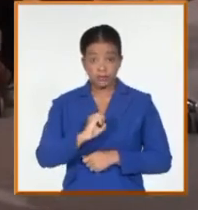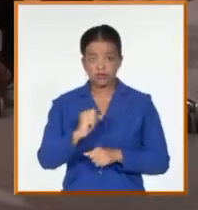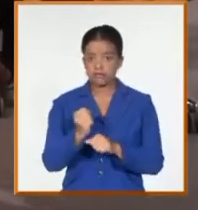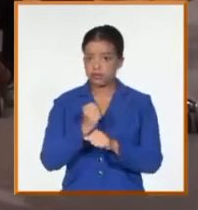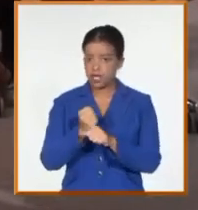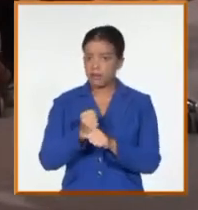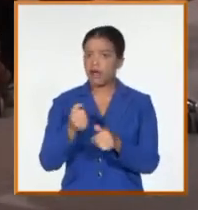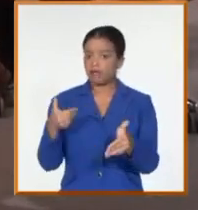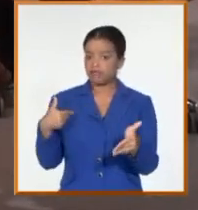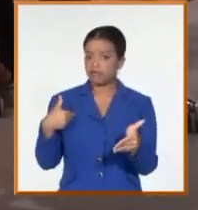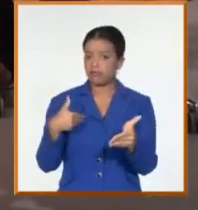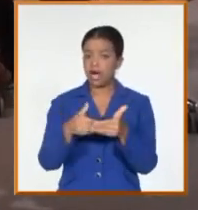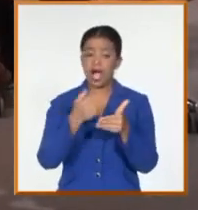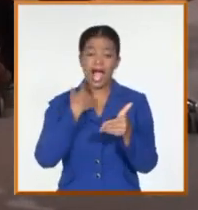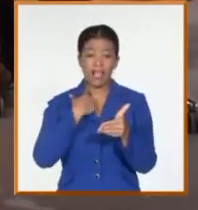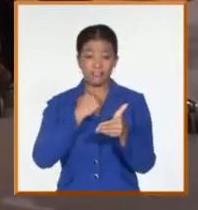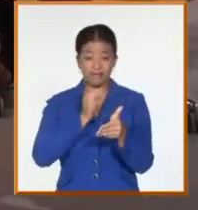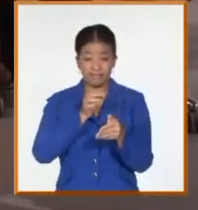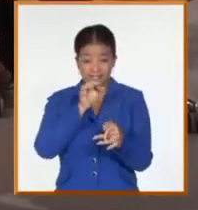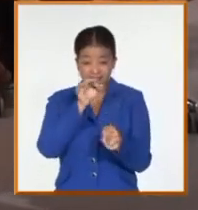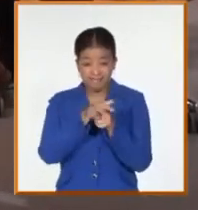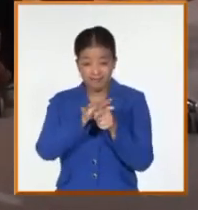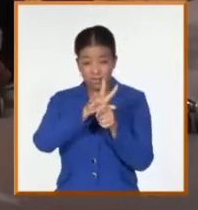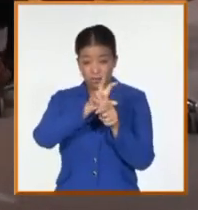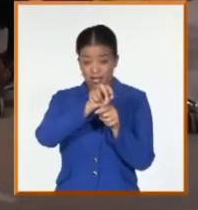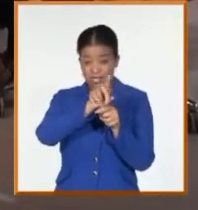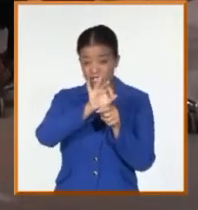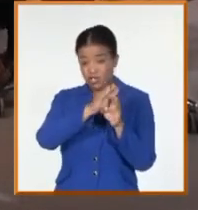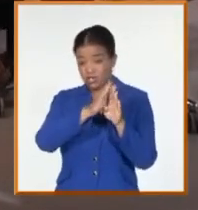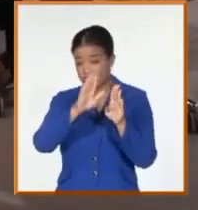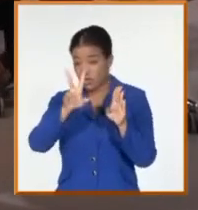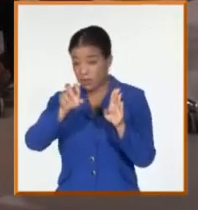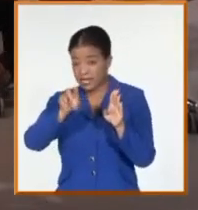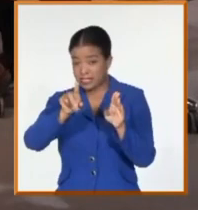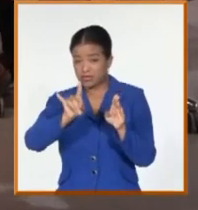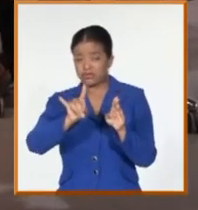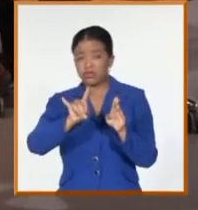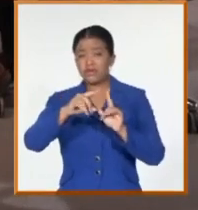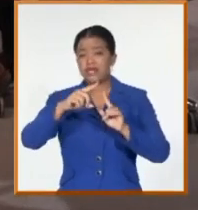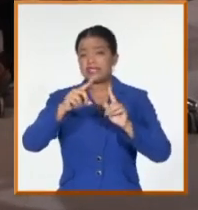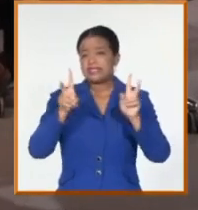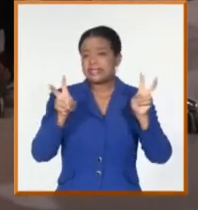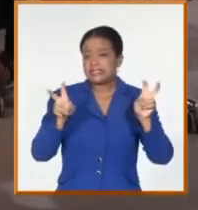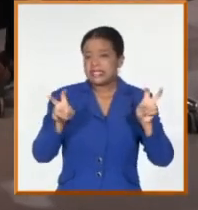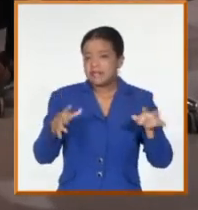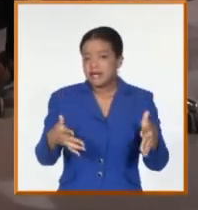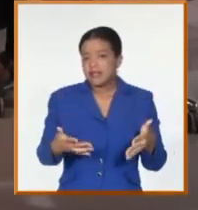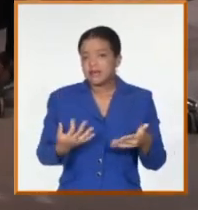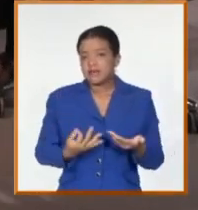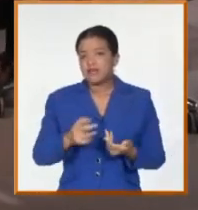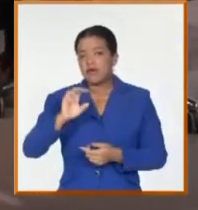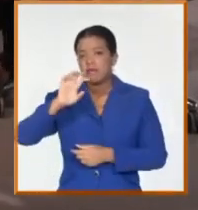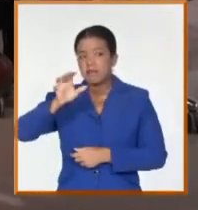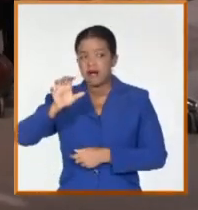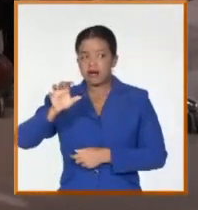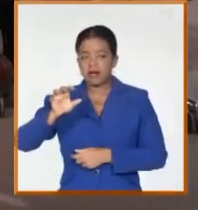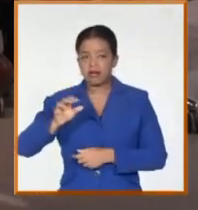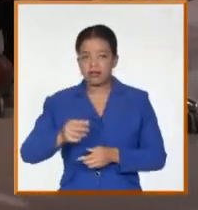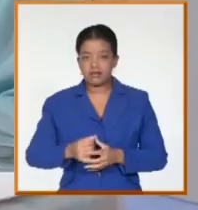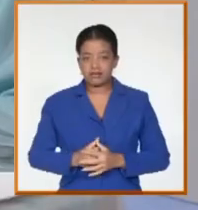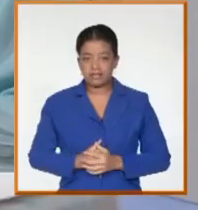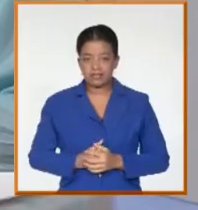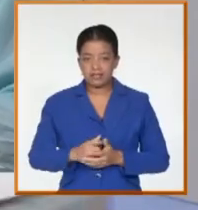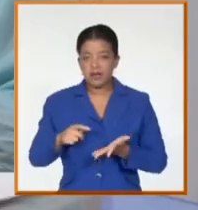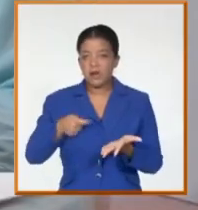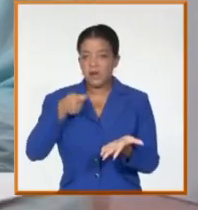yo me refería anteriormente ha implementado el tema de la bancarización o los pagos electrónicos porque es